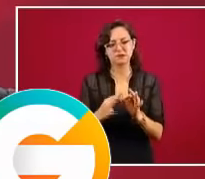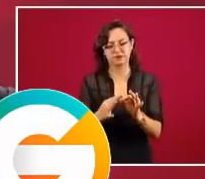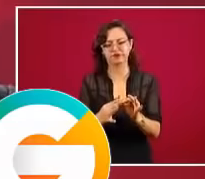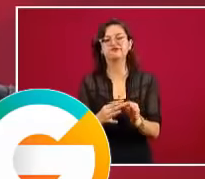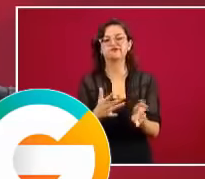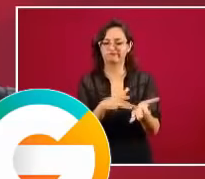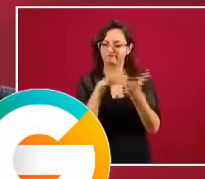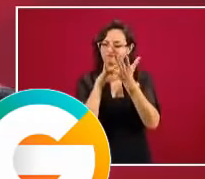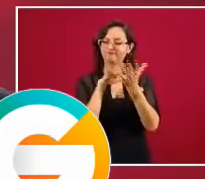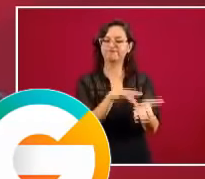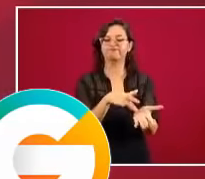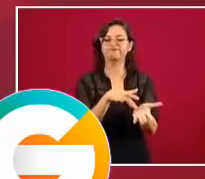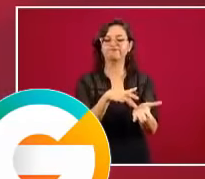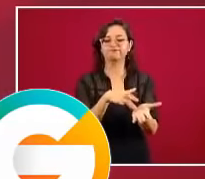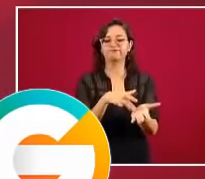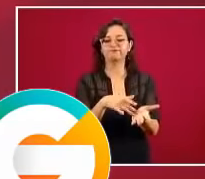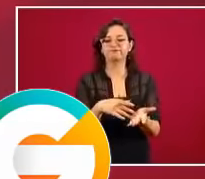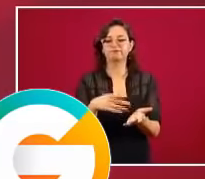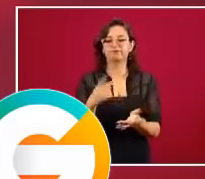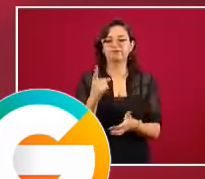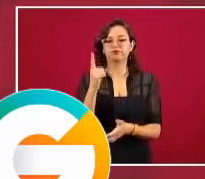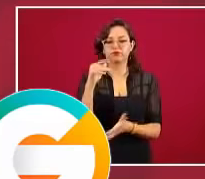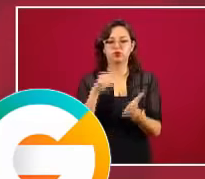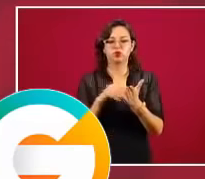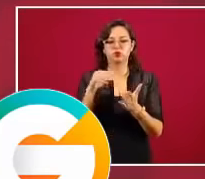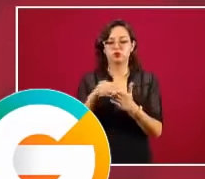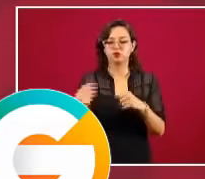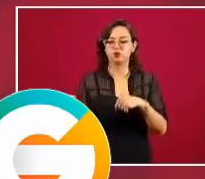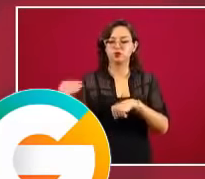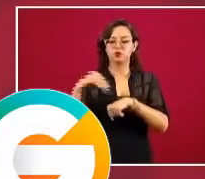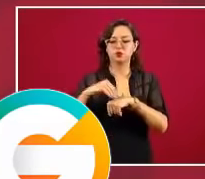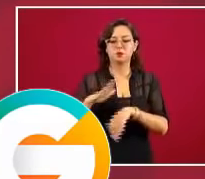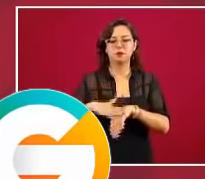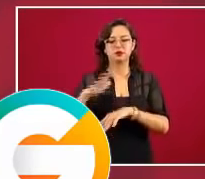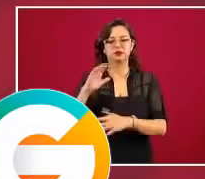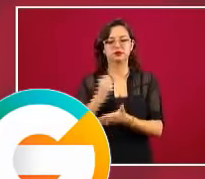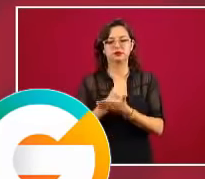A ellas va destinado este crédito.